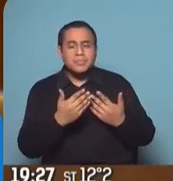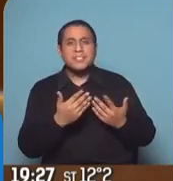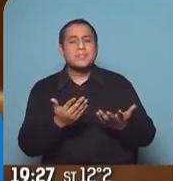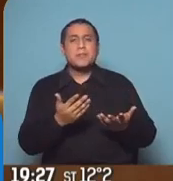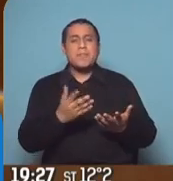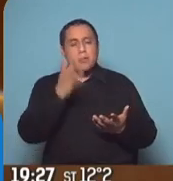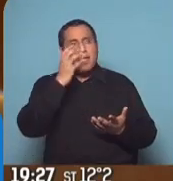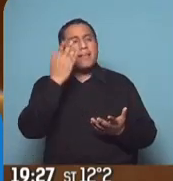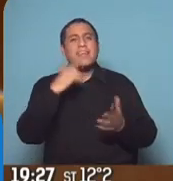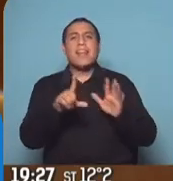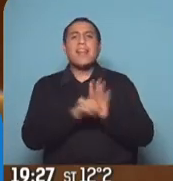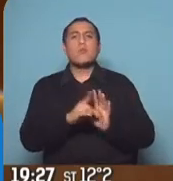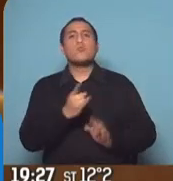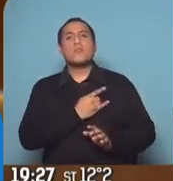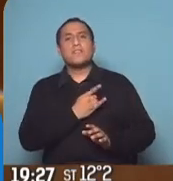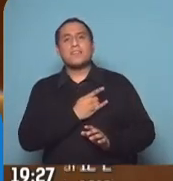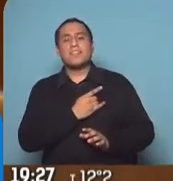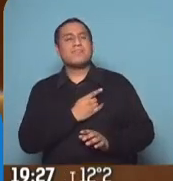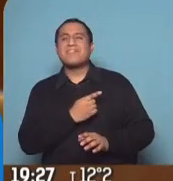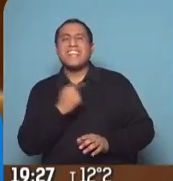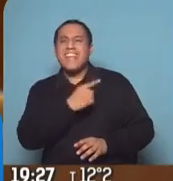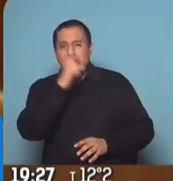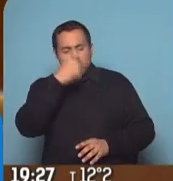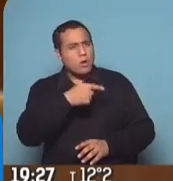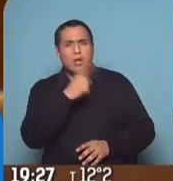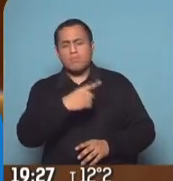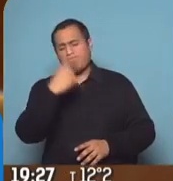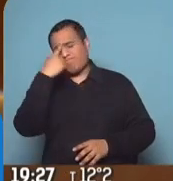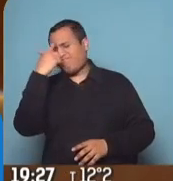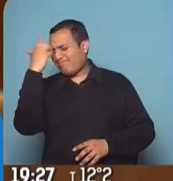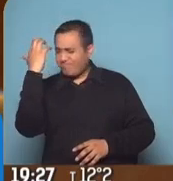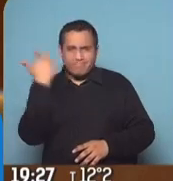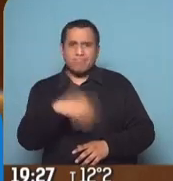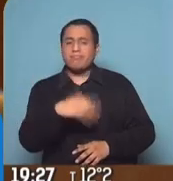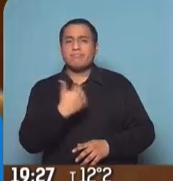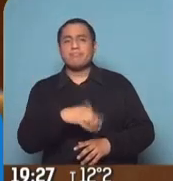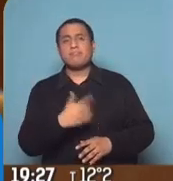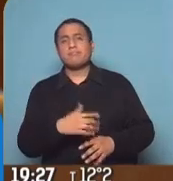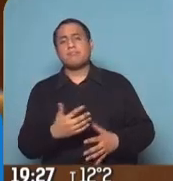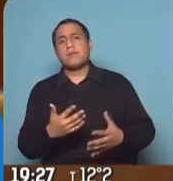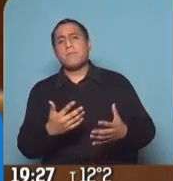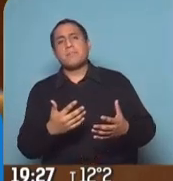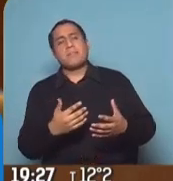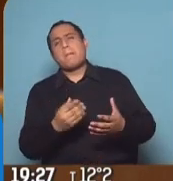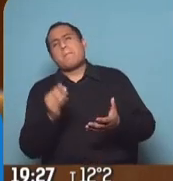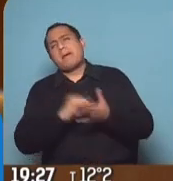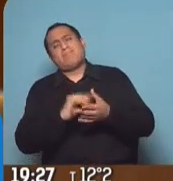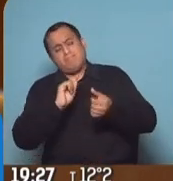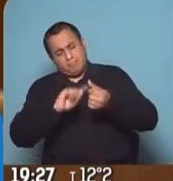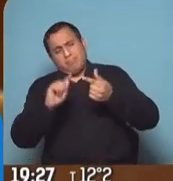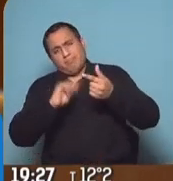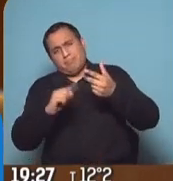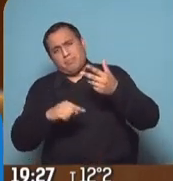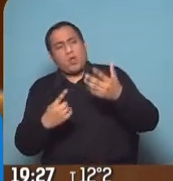ley universitaria, Fernando era una mente brillante. Ujú. Además de todas las otras cualidades